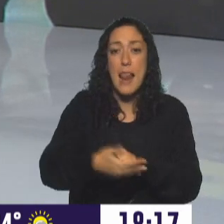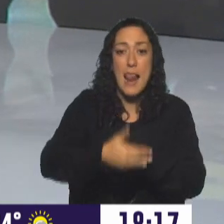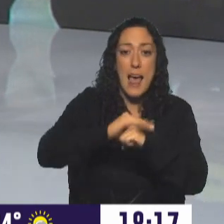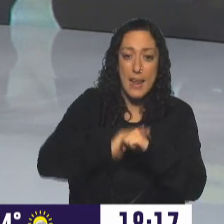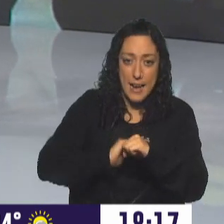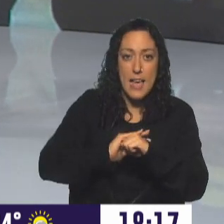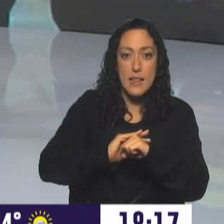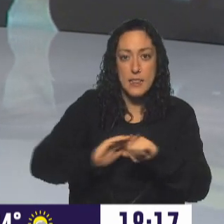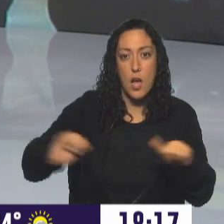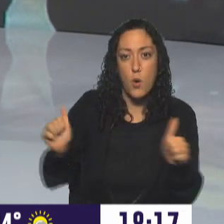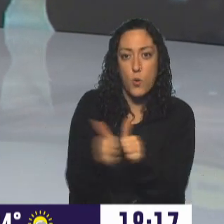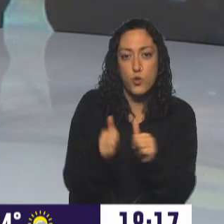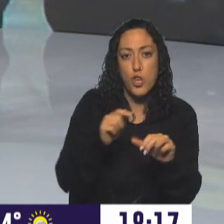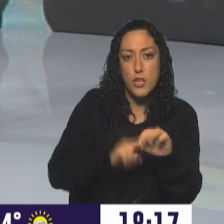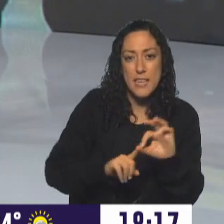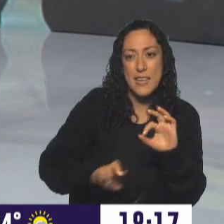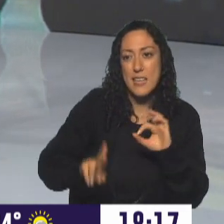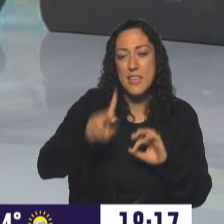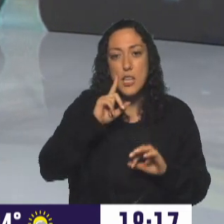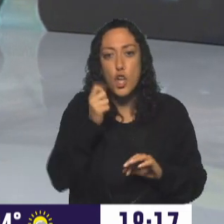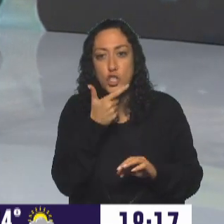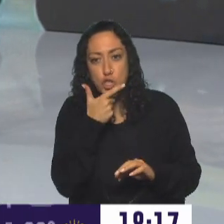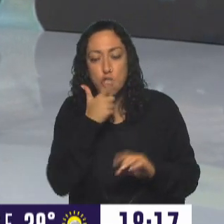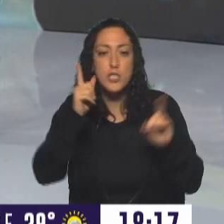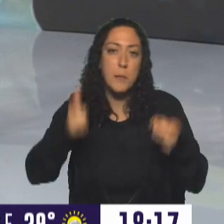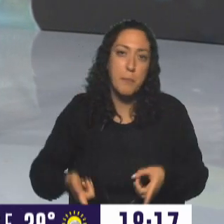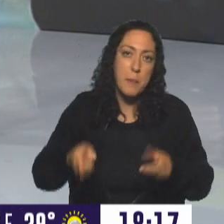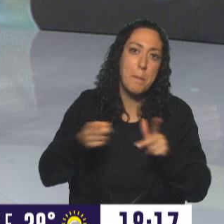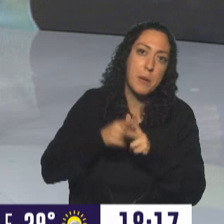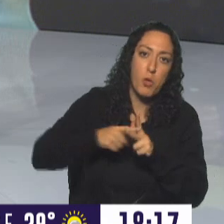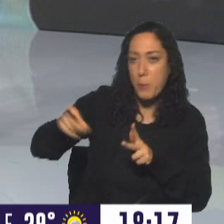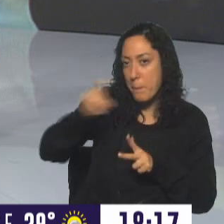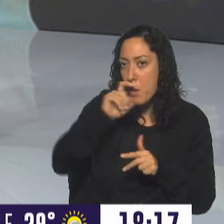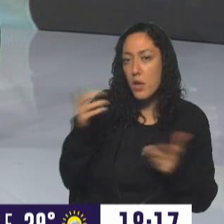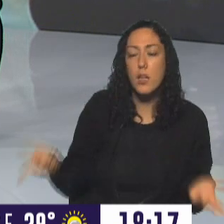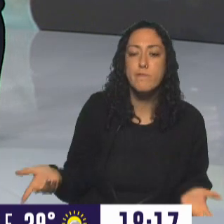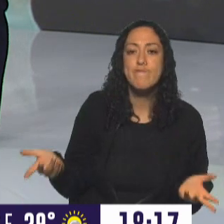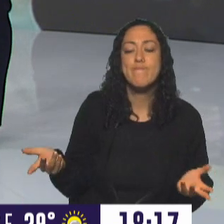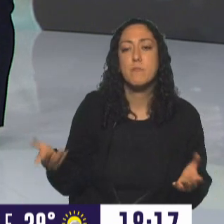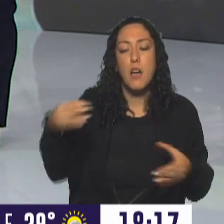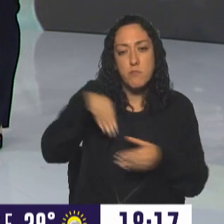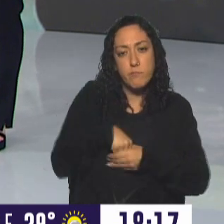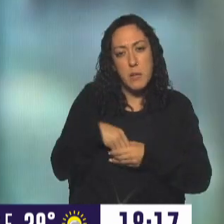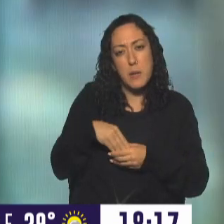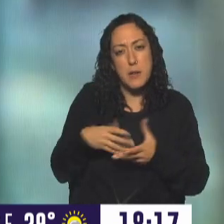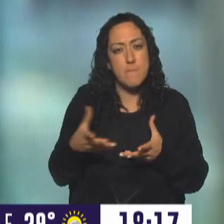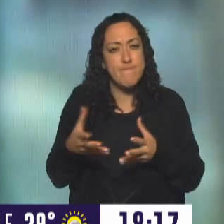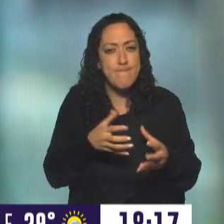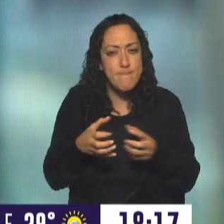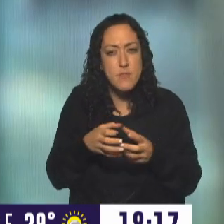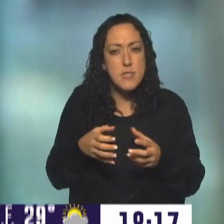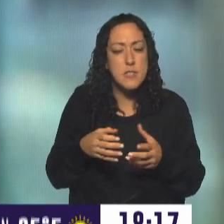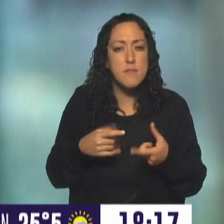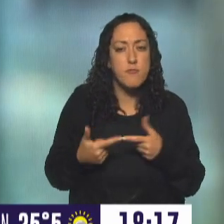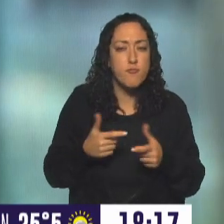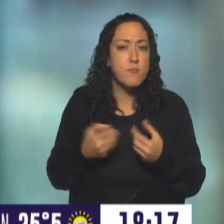se mostró con Quirós, por un lado, pero también con Jorge Macri. ¿Cómo continúa la interna? ¿Cómo continúa? Felicitas. Es una de las grandes preguntas. Y además hay